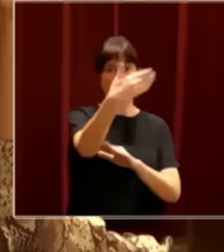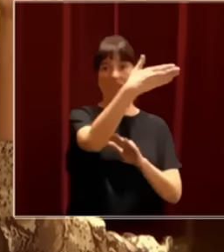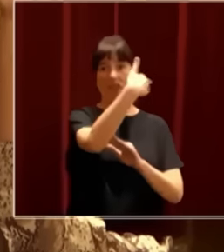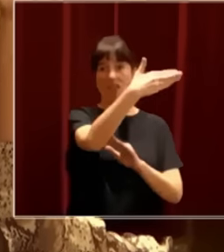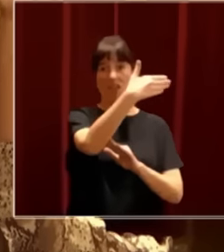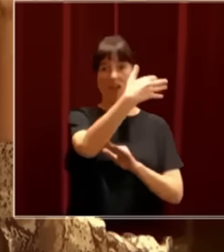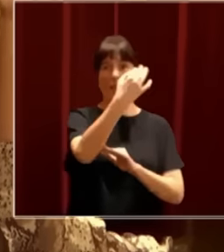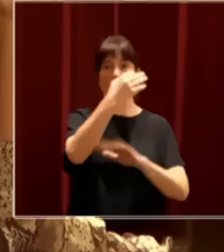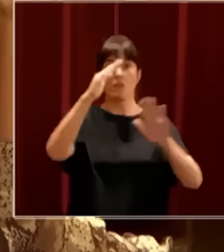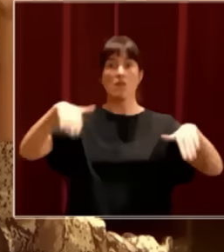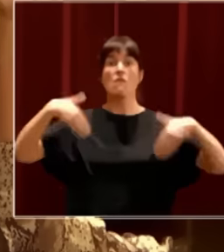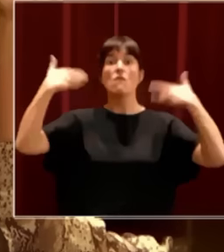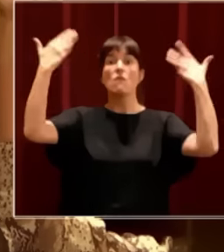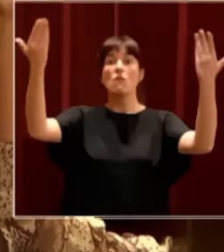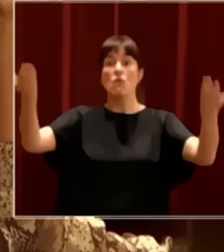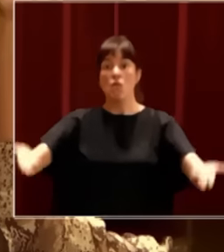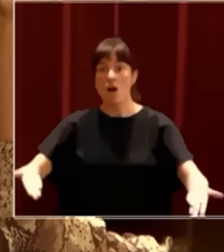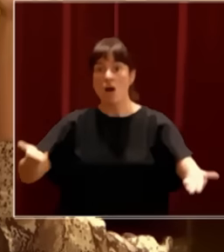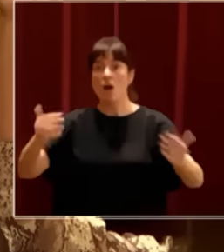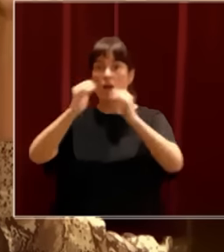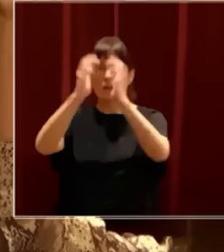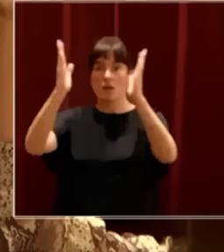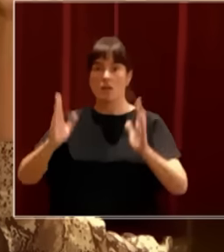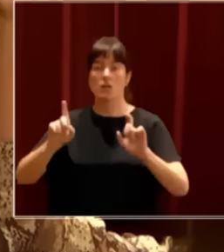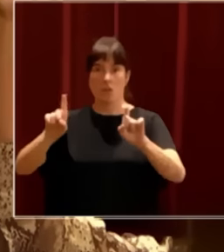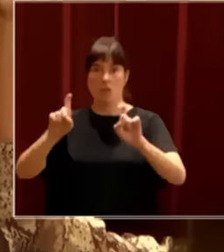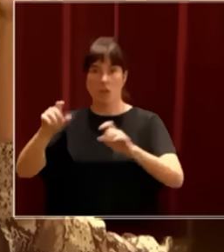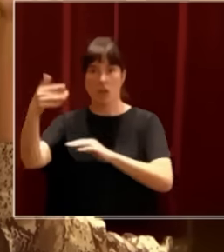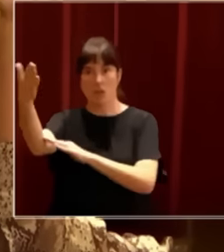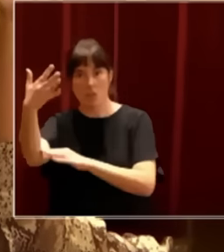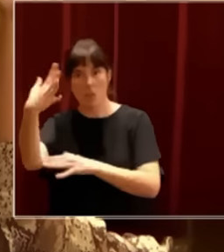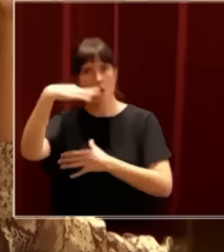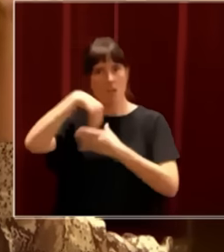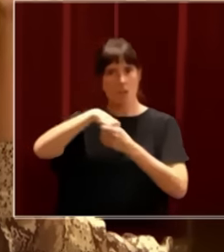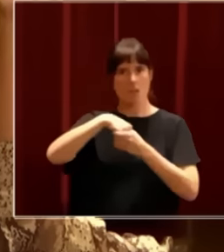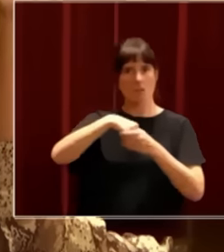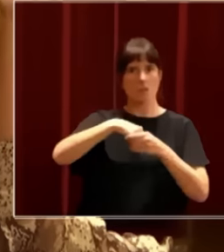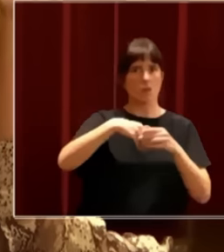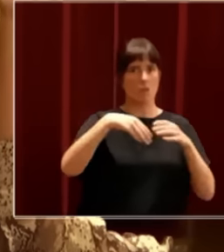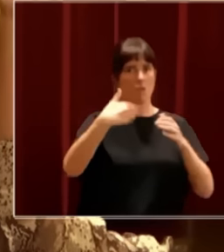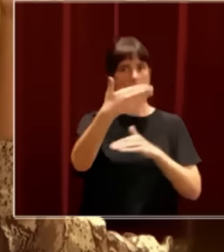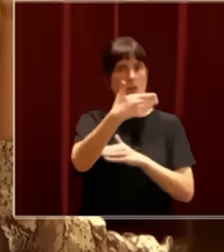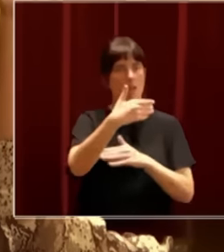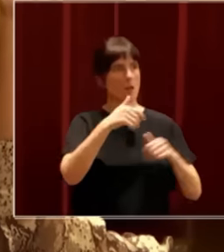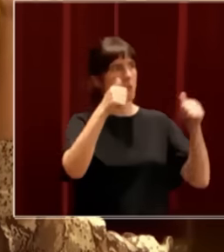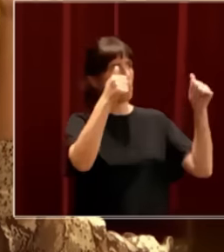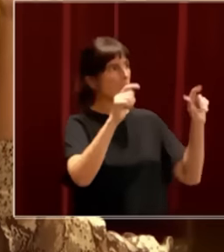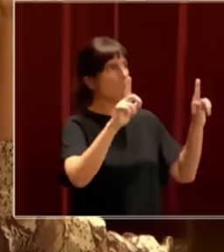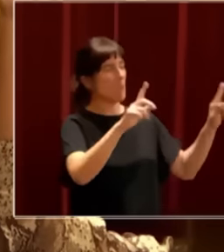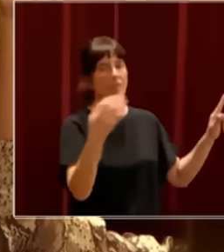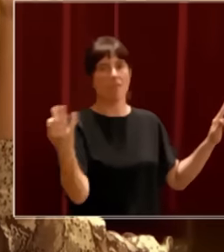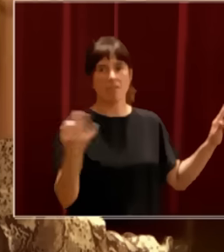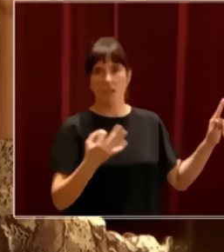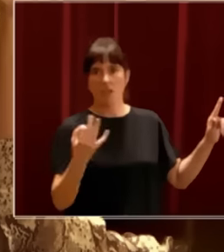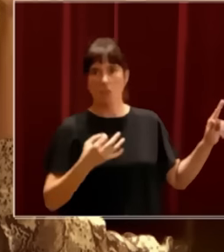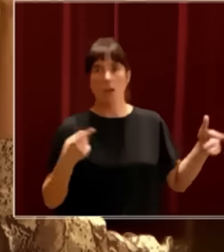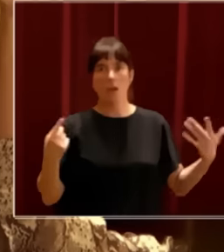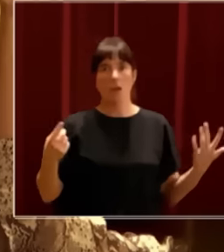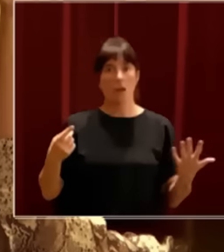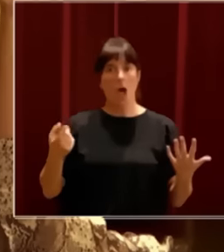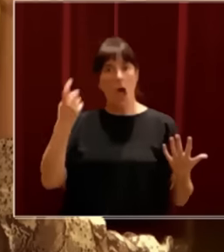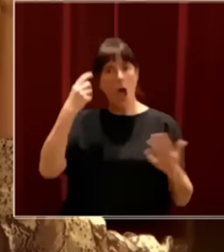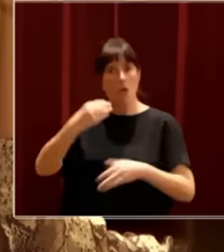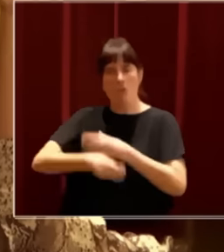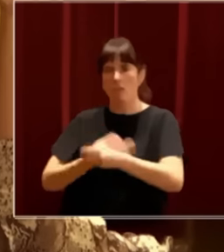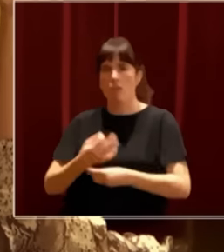en el exterior y en el interior de los centros educativos. Estos alumnos no han hecho otra cosa más que cumplir con la ley.